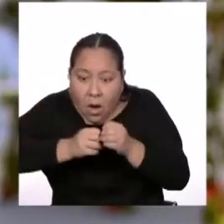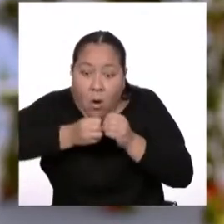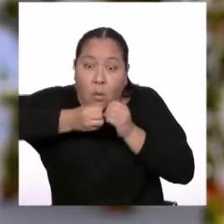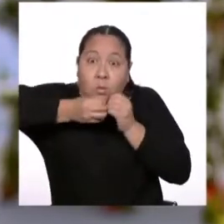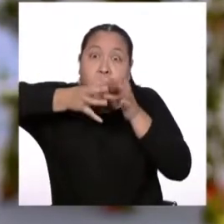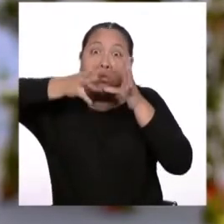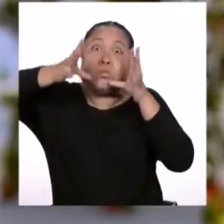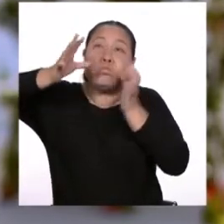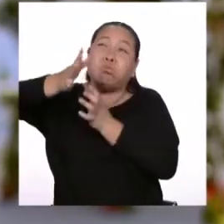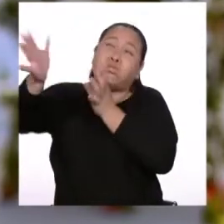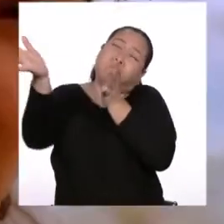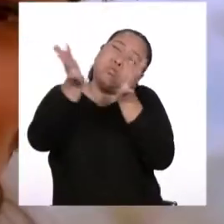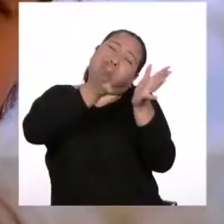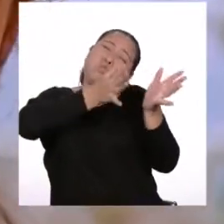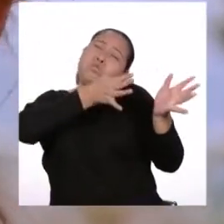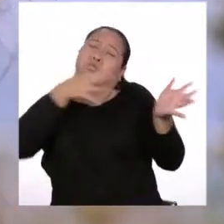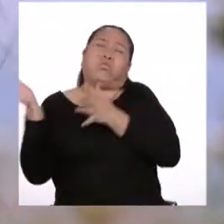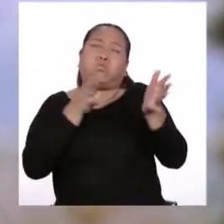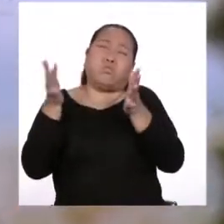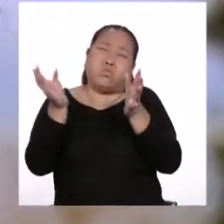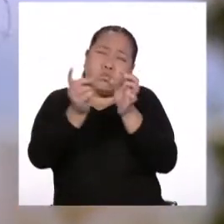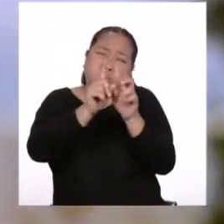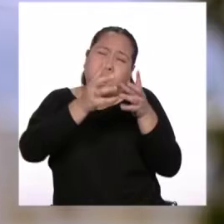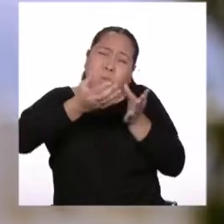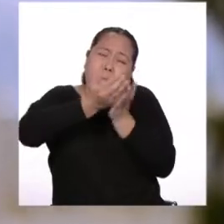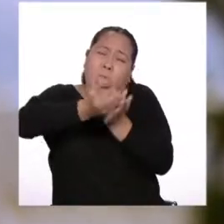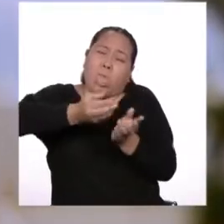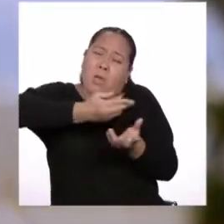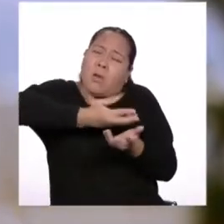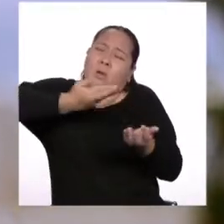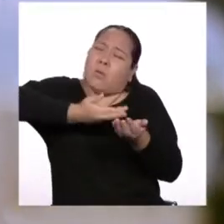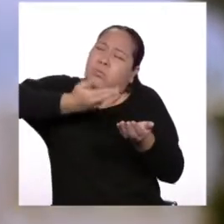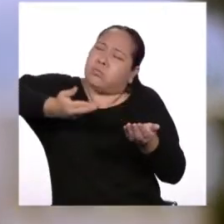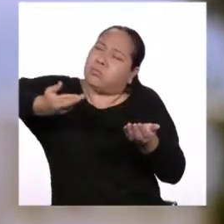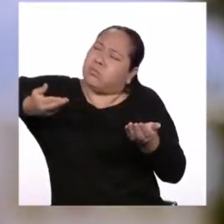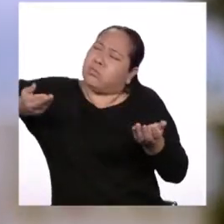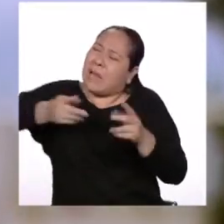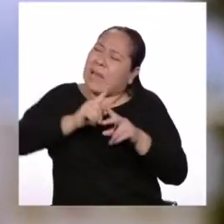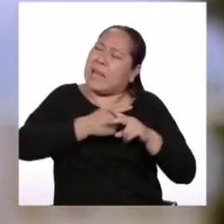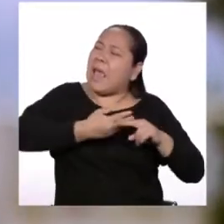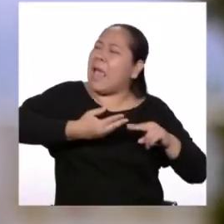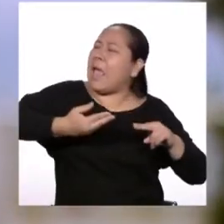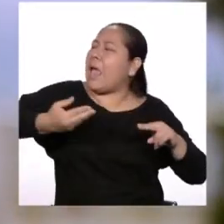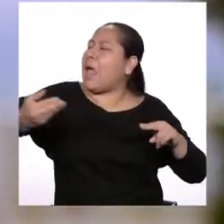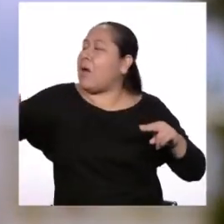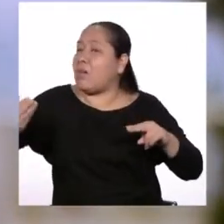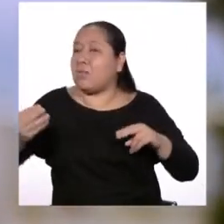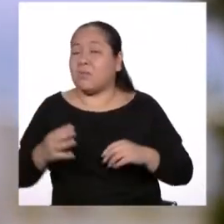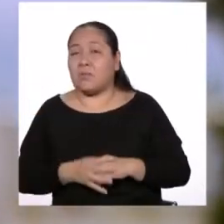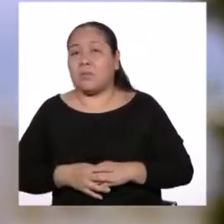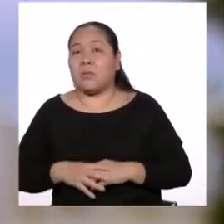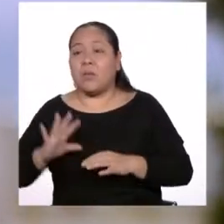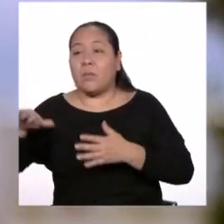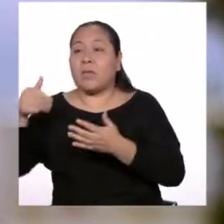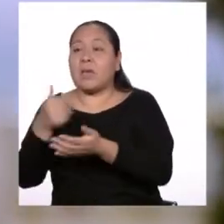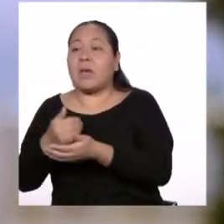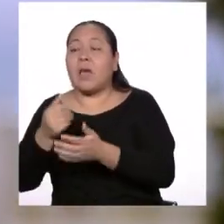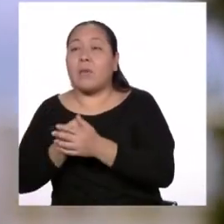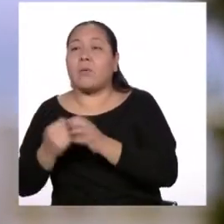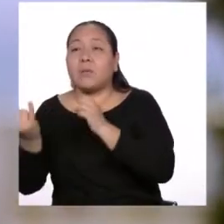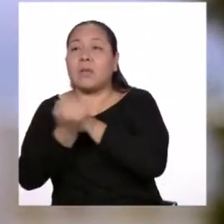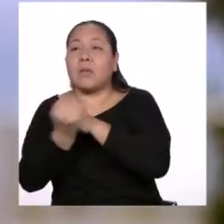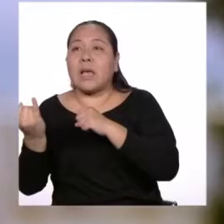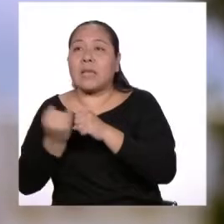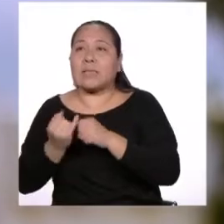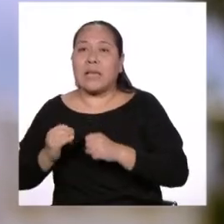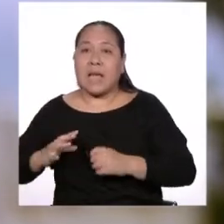terrible tormenta que nos alejó del hogar. Tras 6 días de navegación, llegamos a la isla de los Lestrigones,